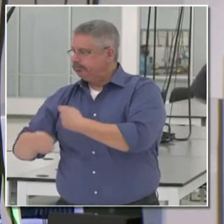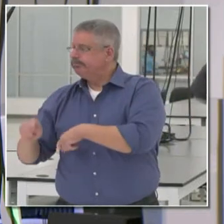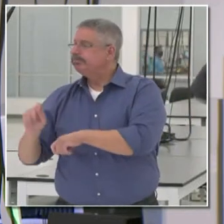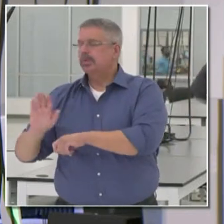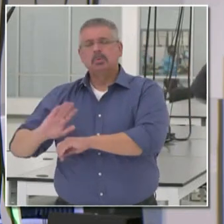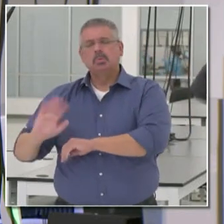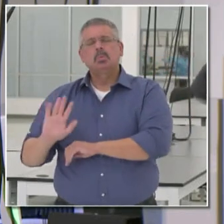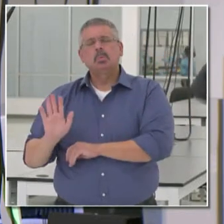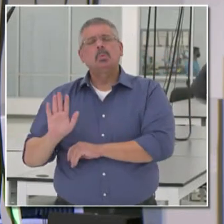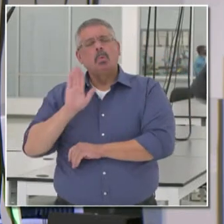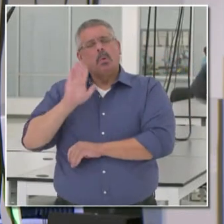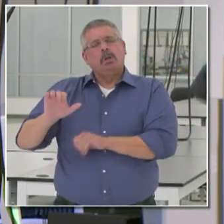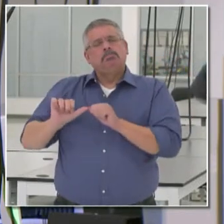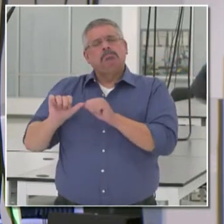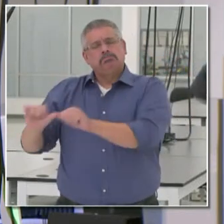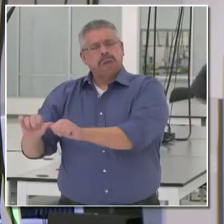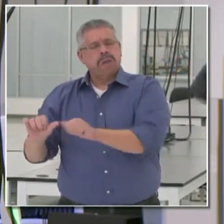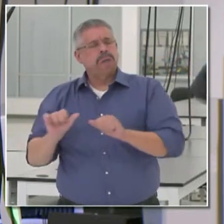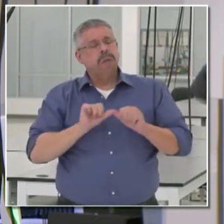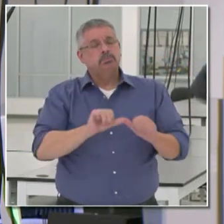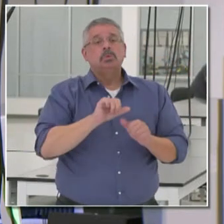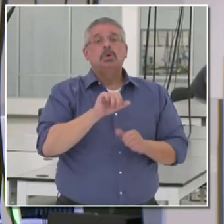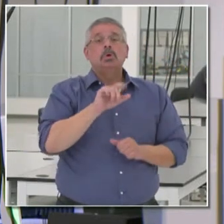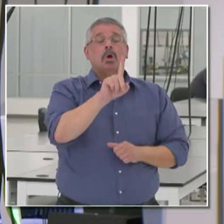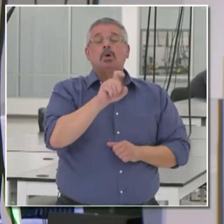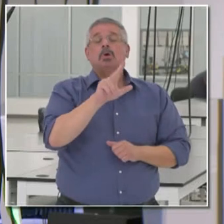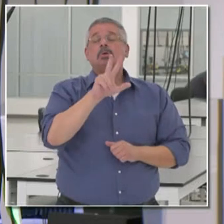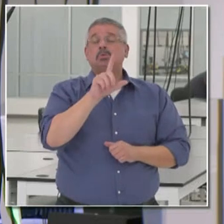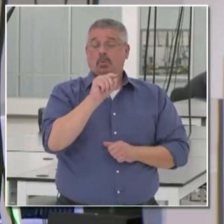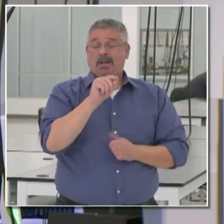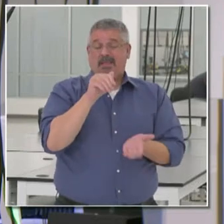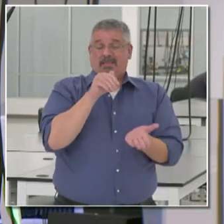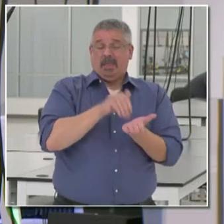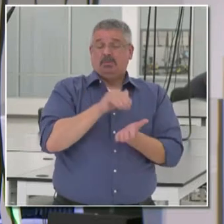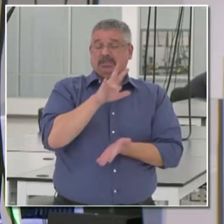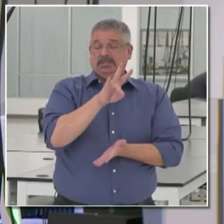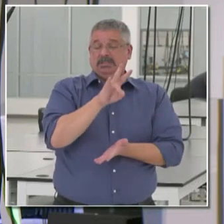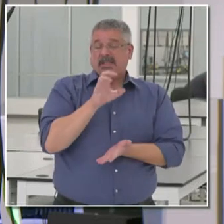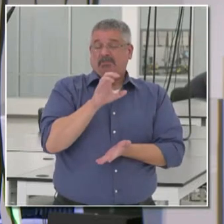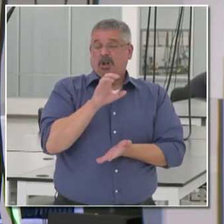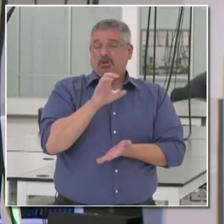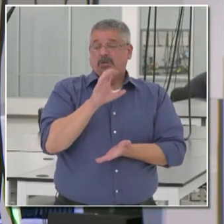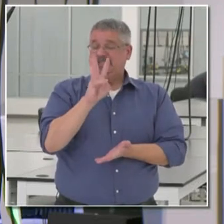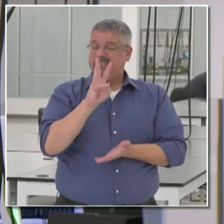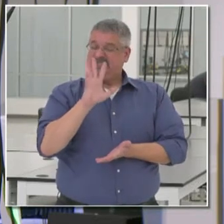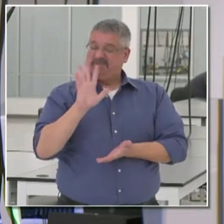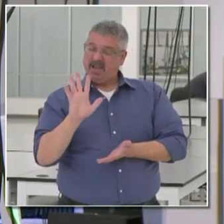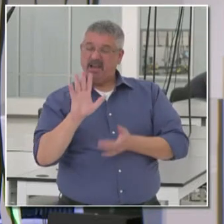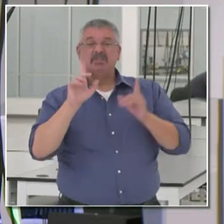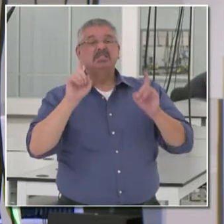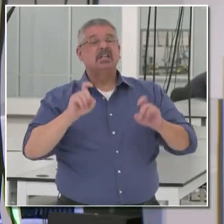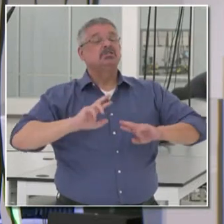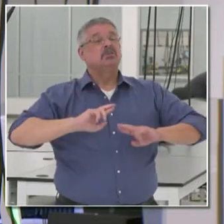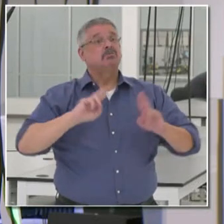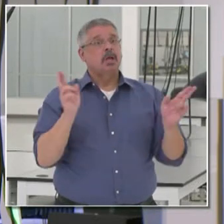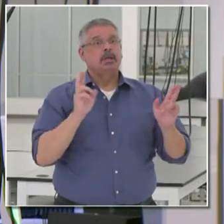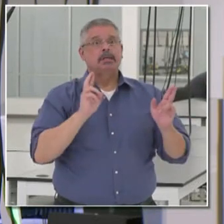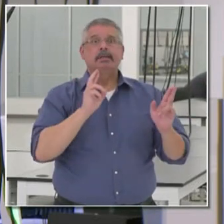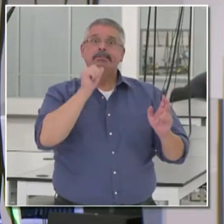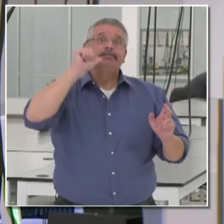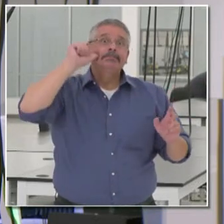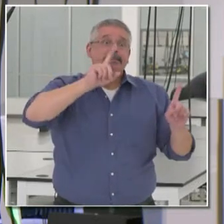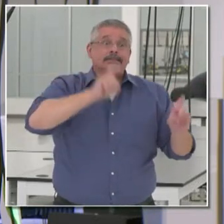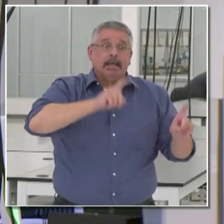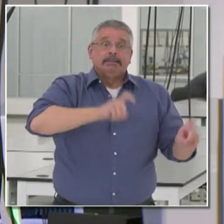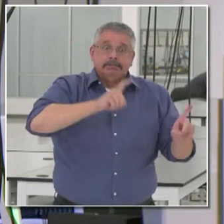ayer hicimos 150 mil 785 pruebas en el